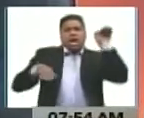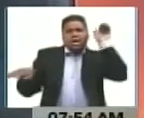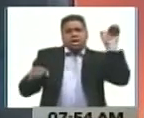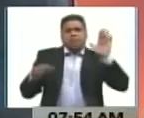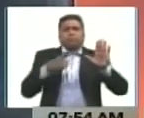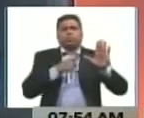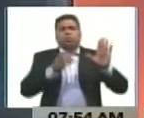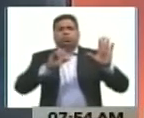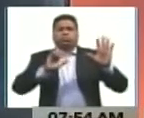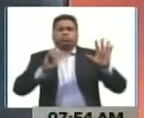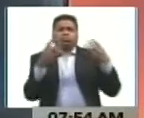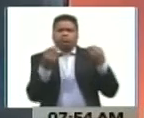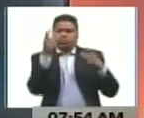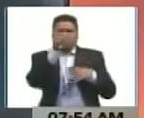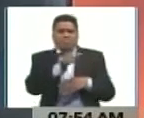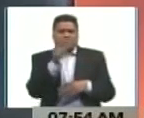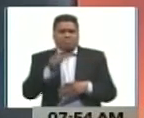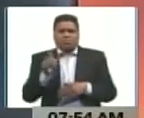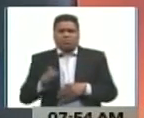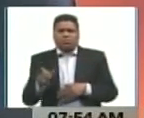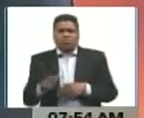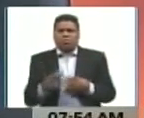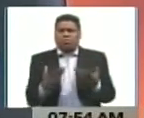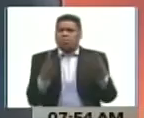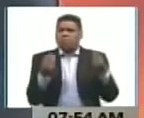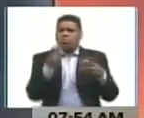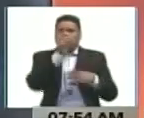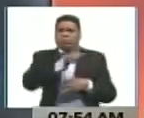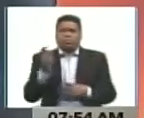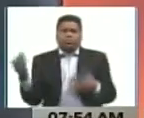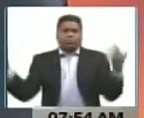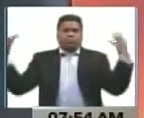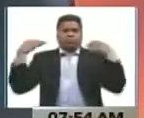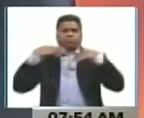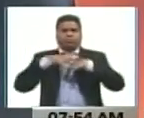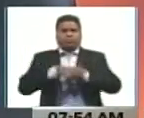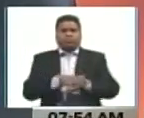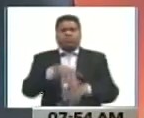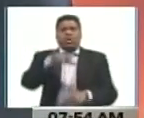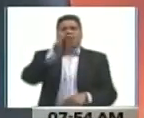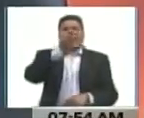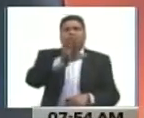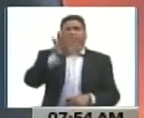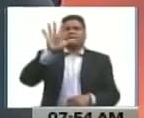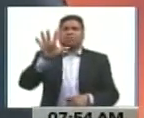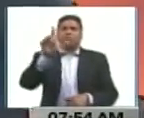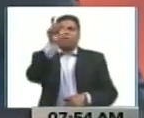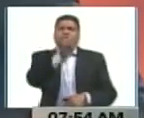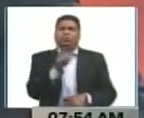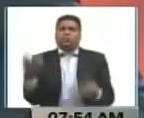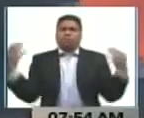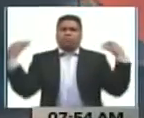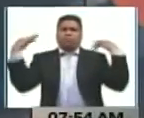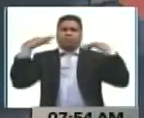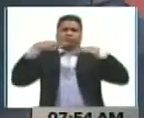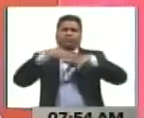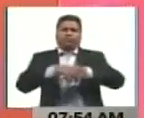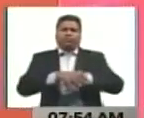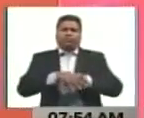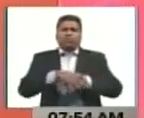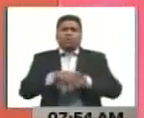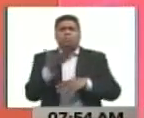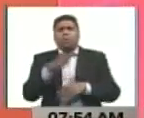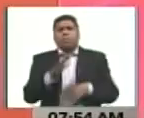México. Bueno, cantidad de intelectuales, Luis Fernando Rendón de Colombia, son 35 intelectuales de 18 países. Para completar los